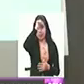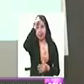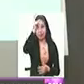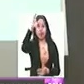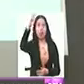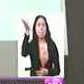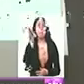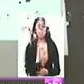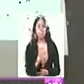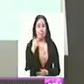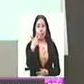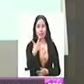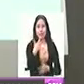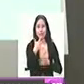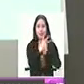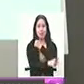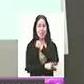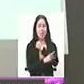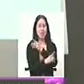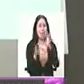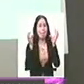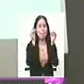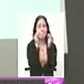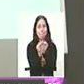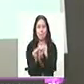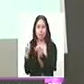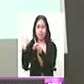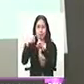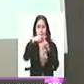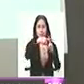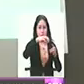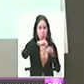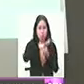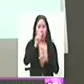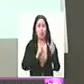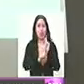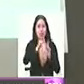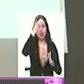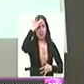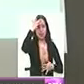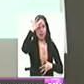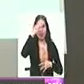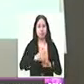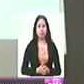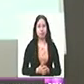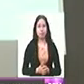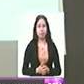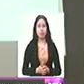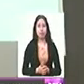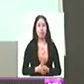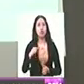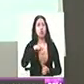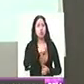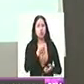Brasil representan los que tienen mayor número de contagios. Si nosotros